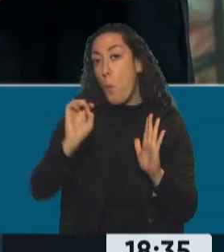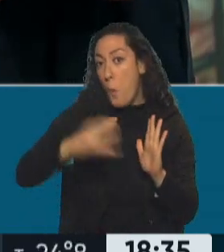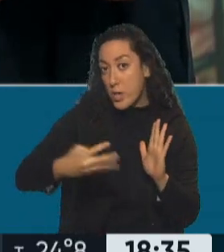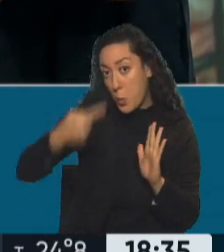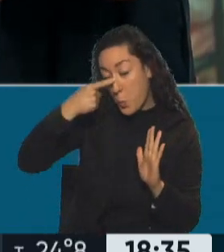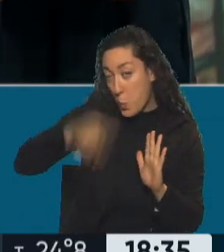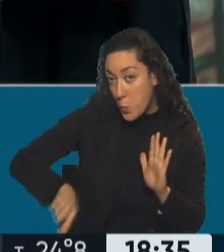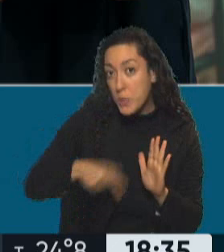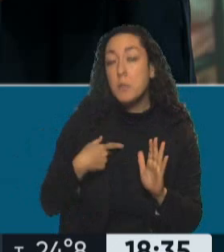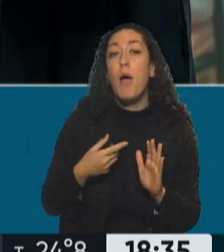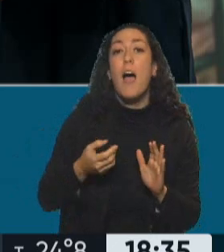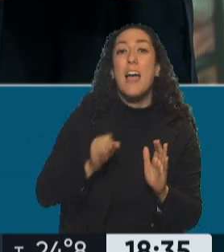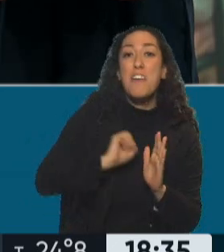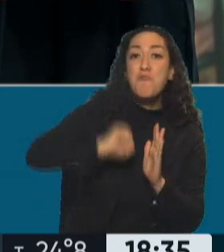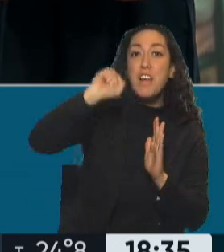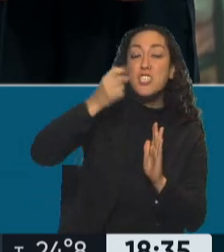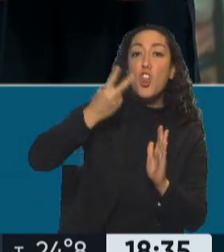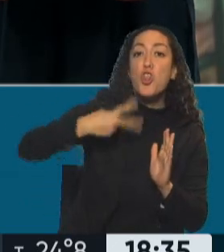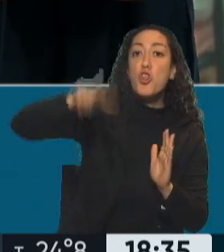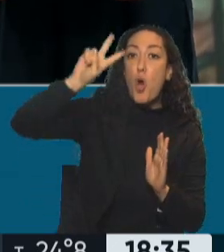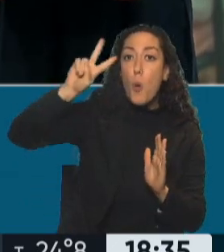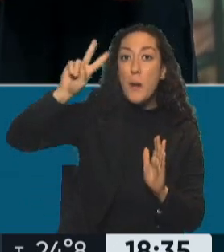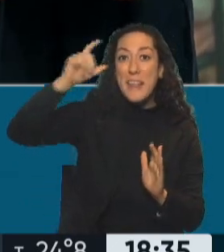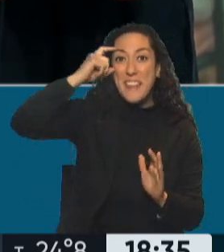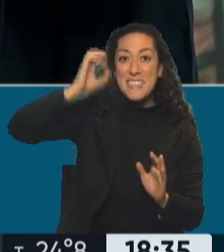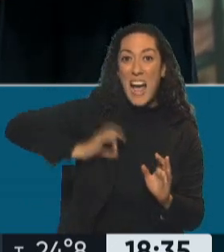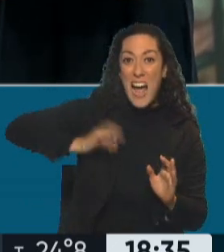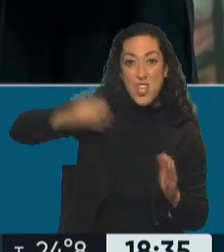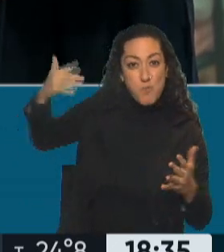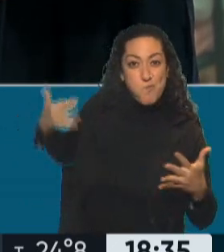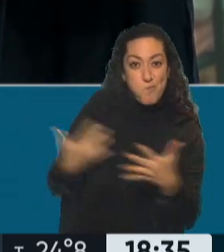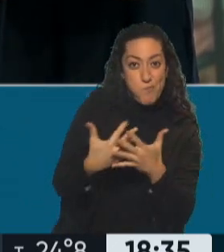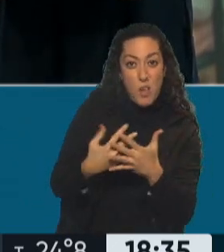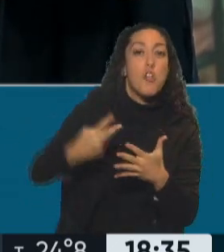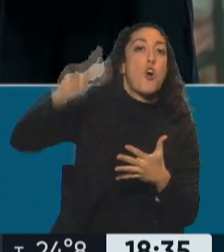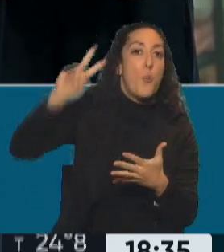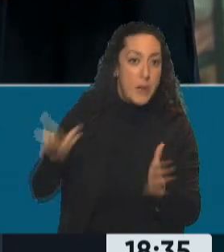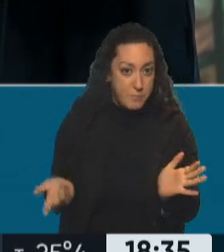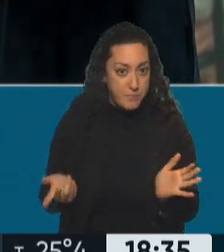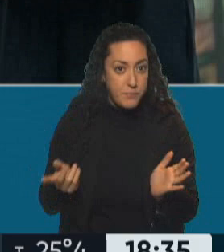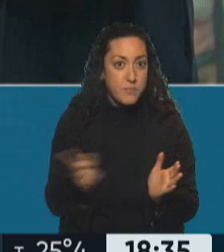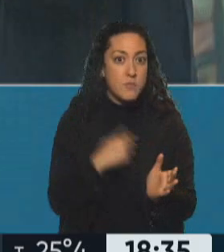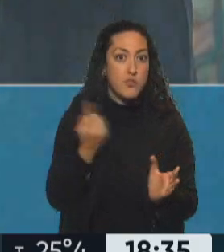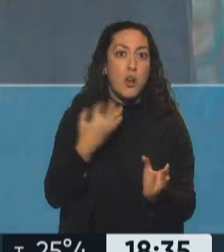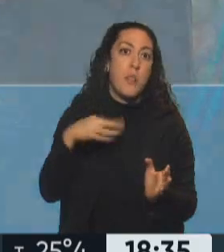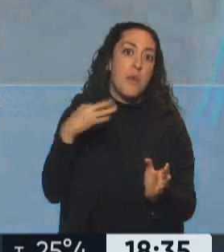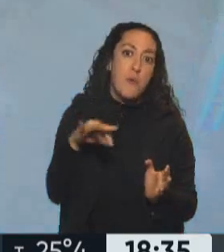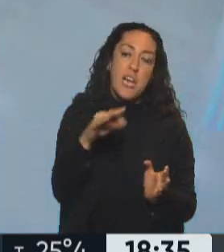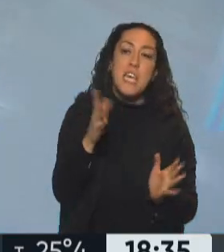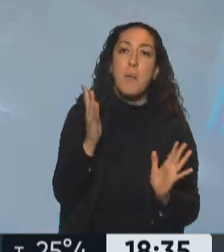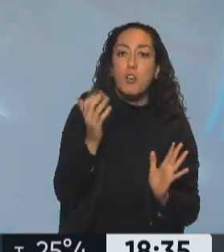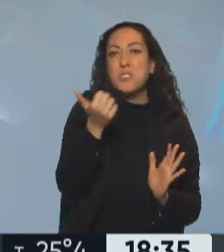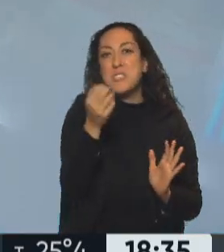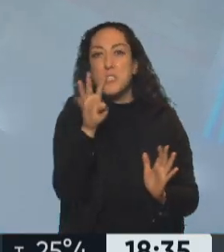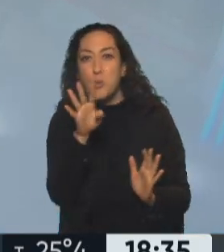de inflación promedio de los últimos 10 años. Para eso habría que tener una inflación mayor al 64%,